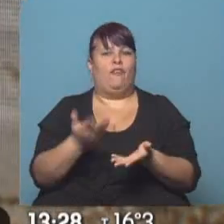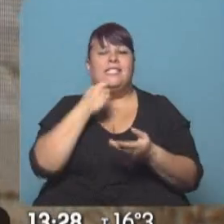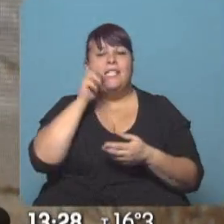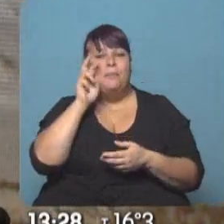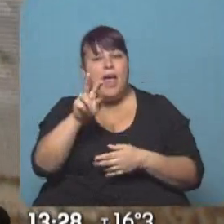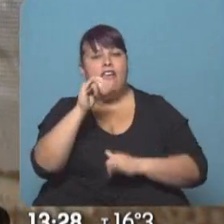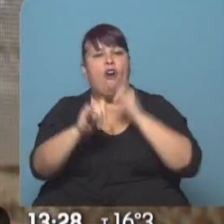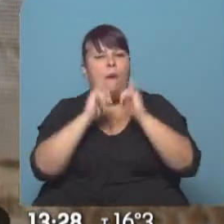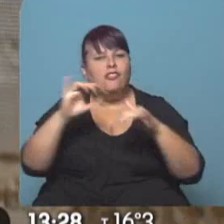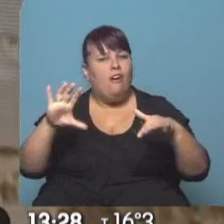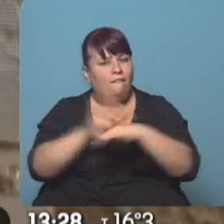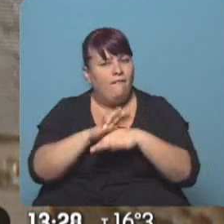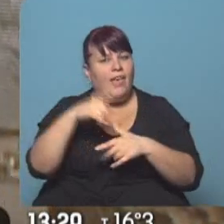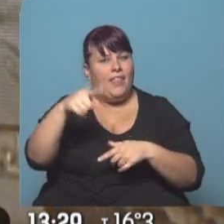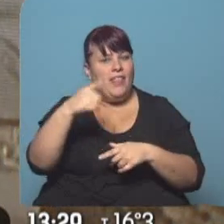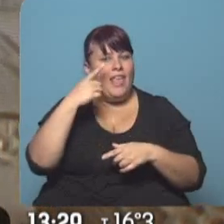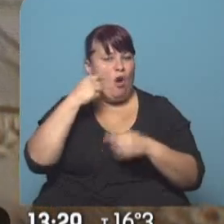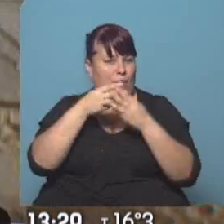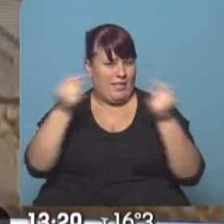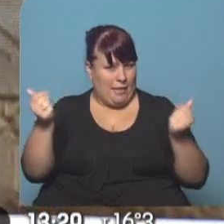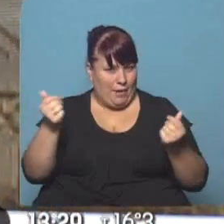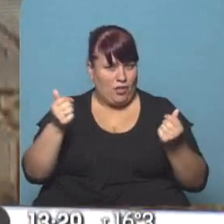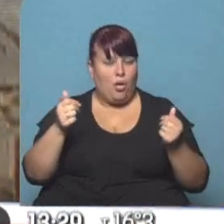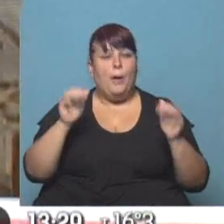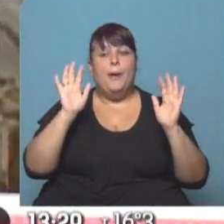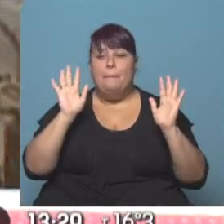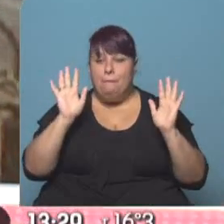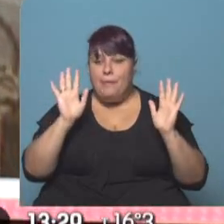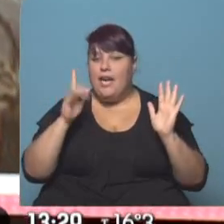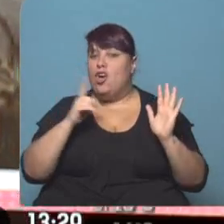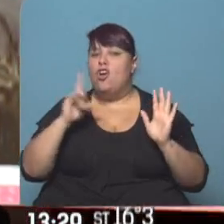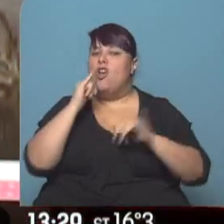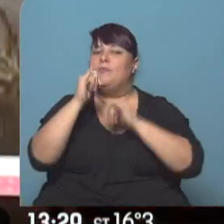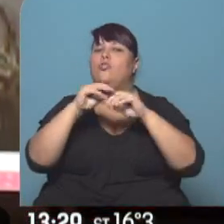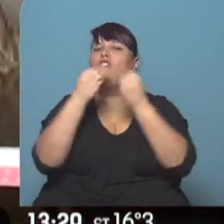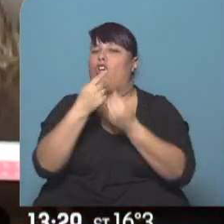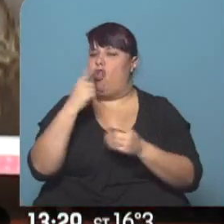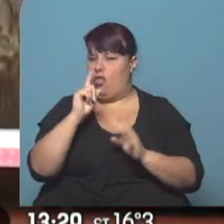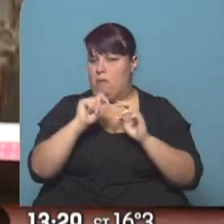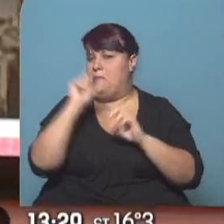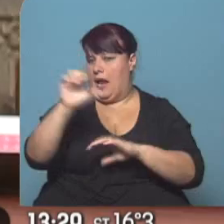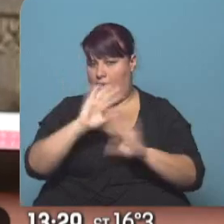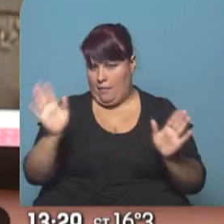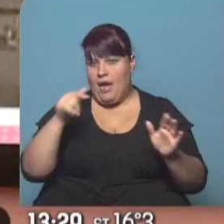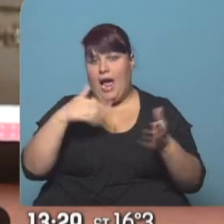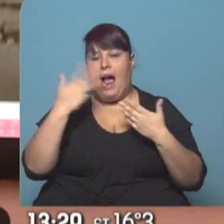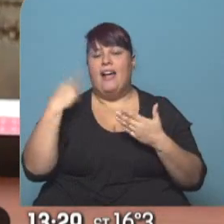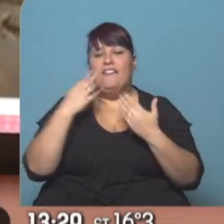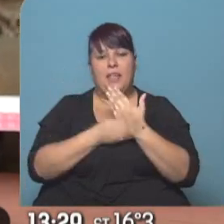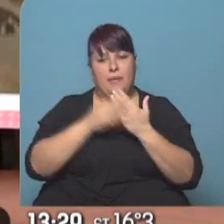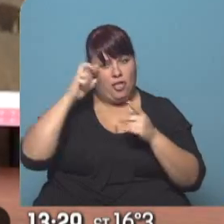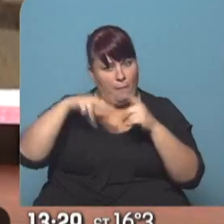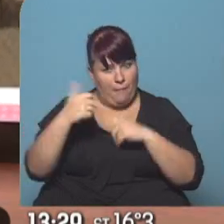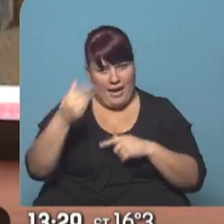pueda aportar datos sobre el hombre desaparecido, aunque no se detalló la suma. De este tema habló el jefe de gabinete